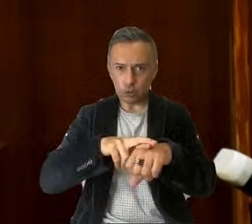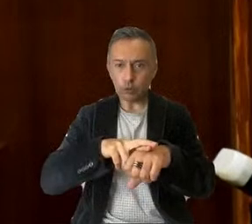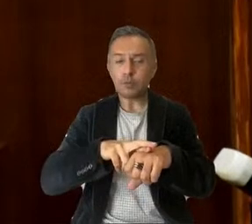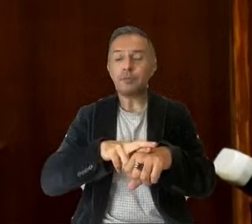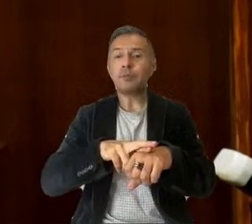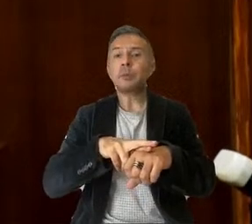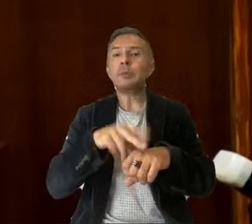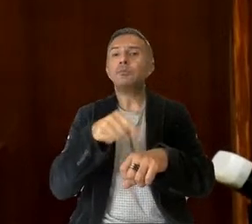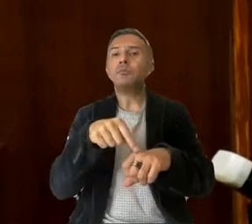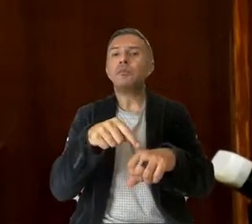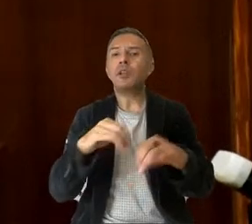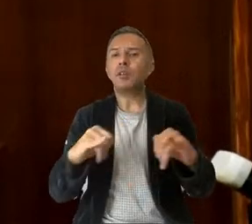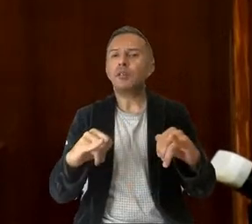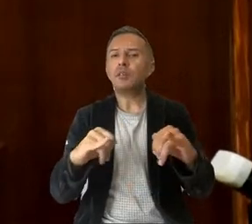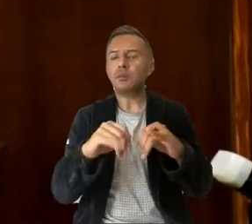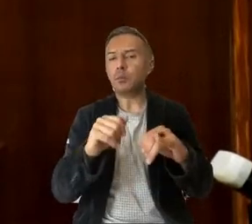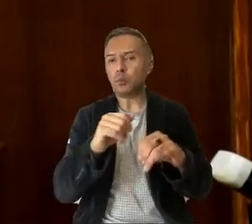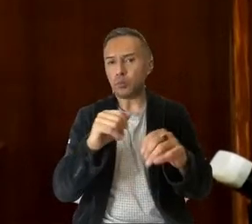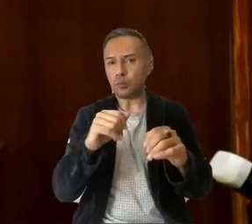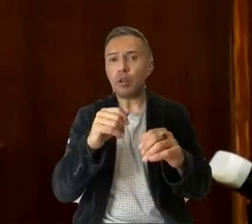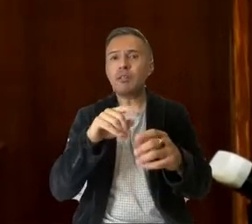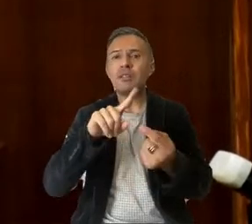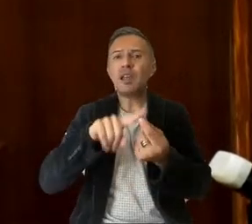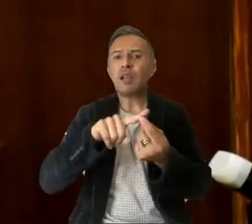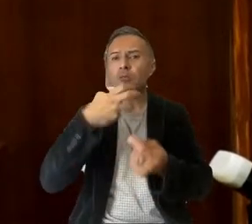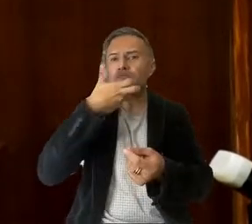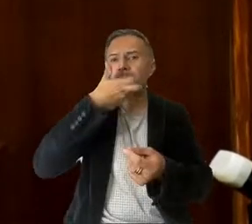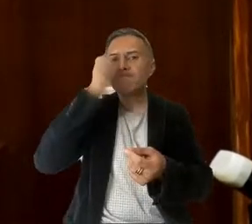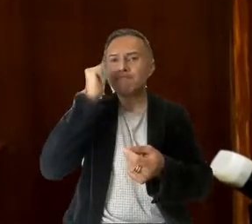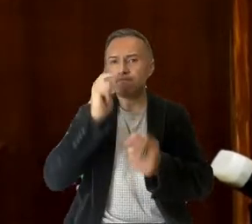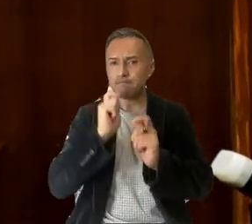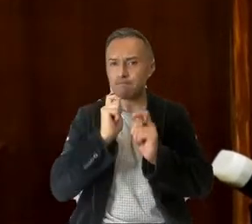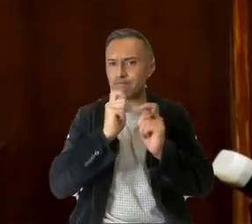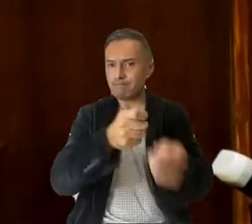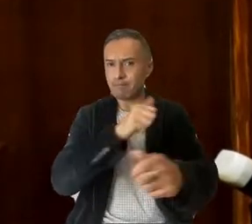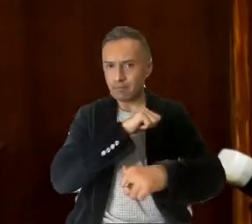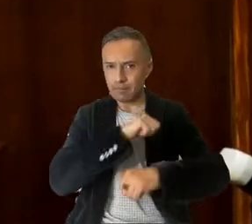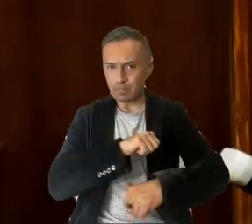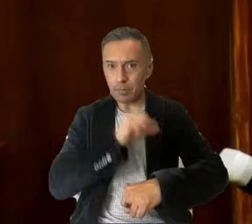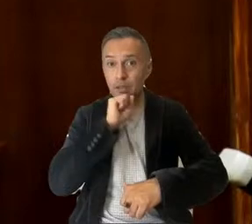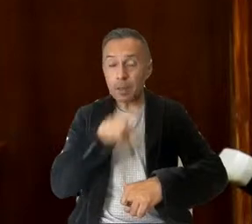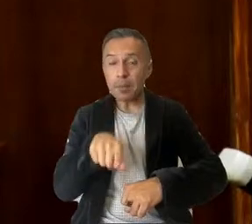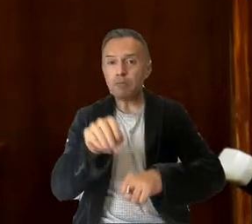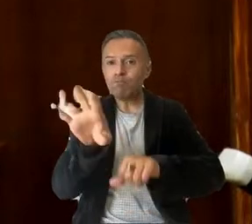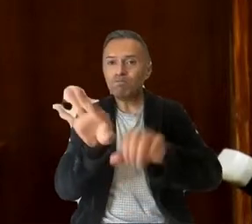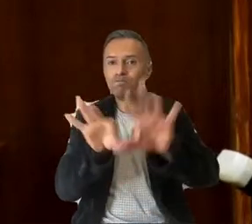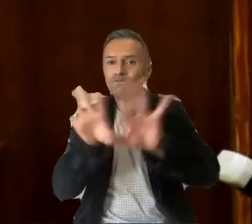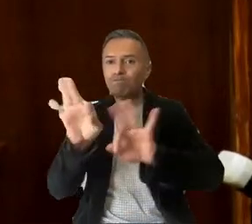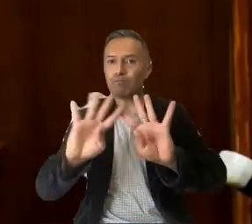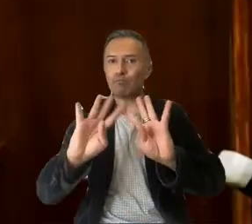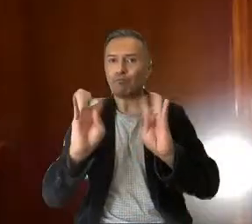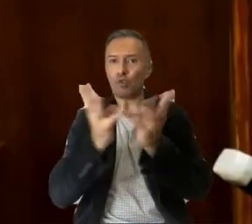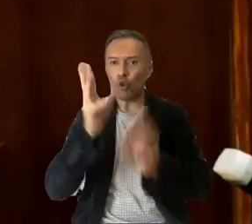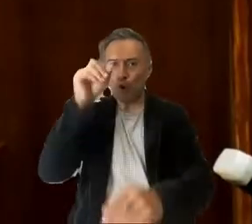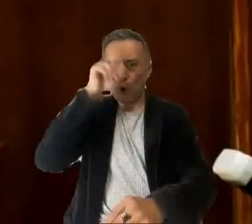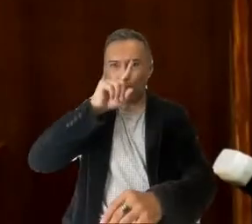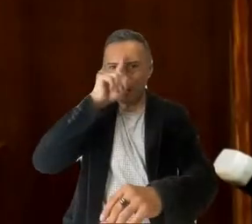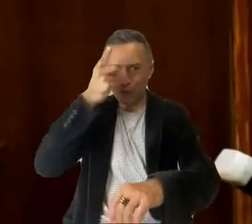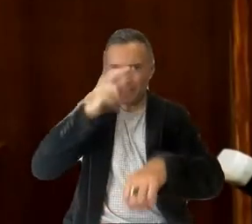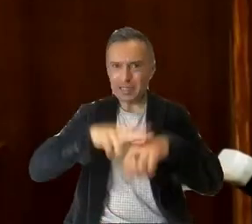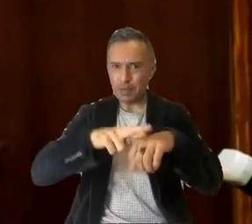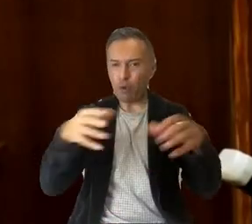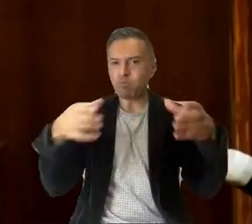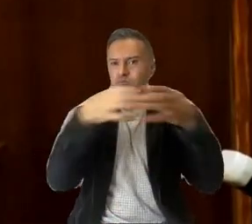el procedimiento para su designación. Asimismo, la instalación de un consejo directivo como